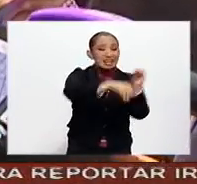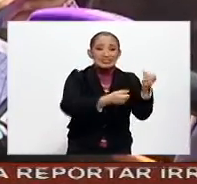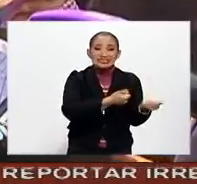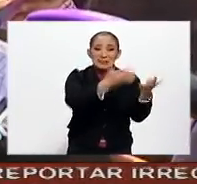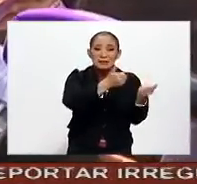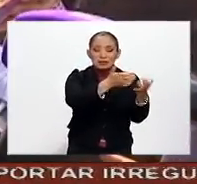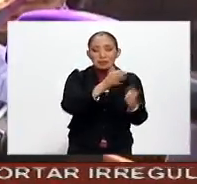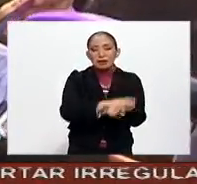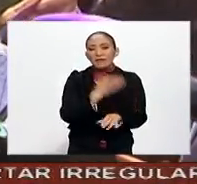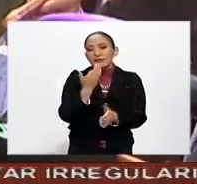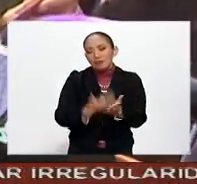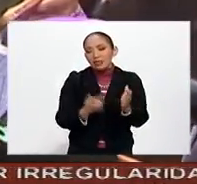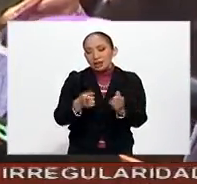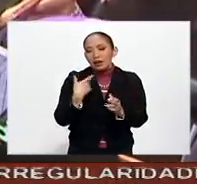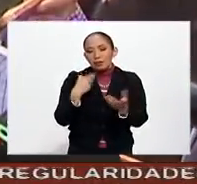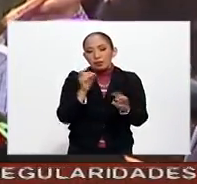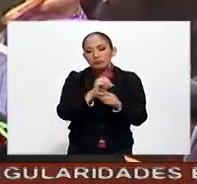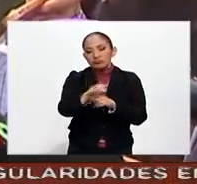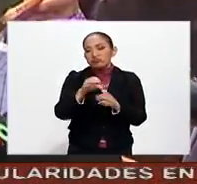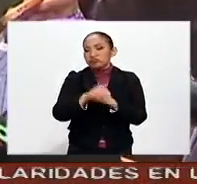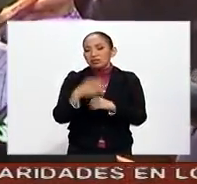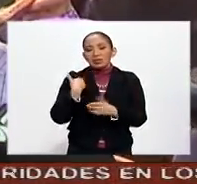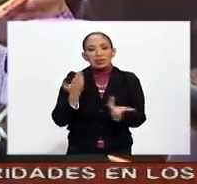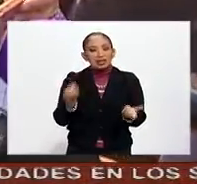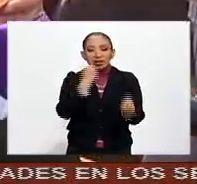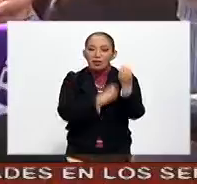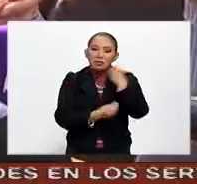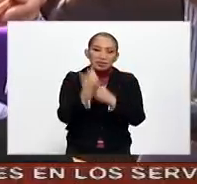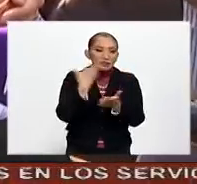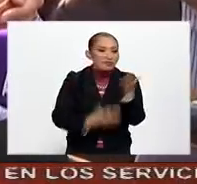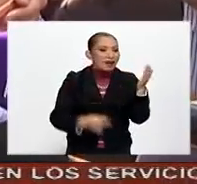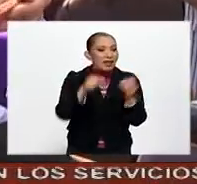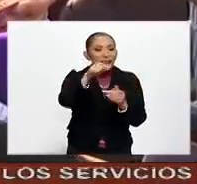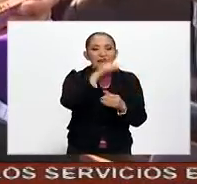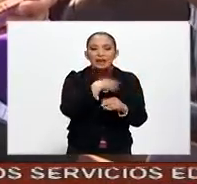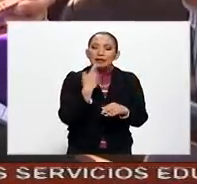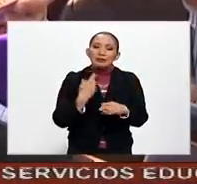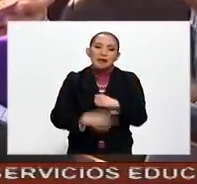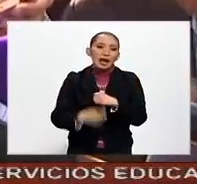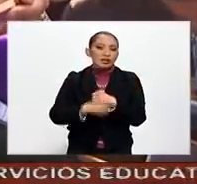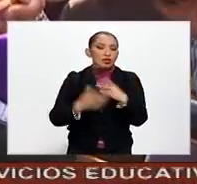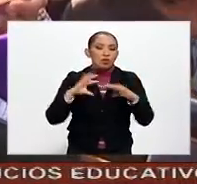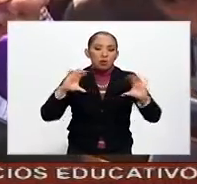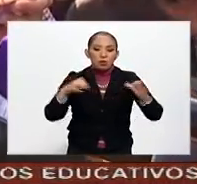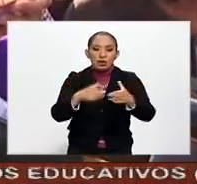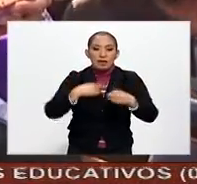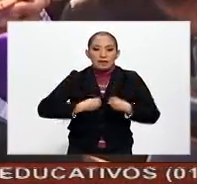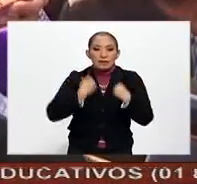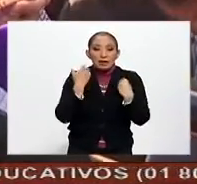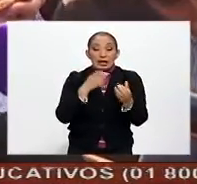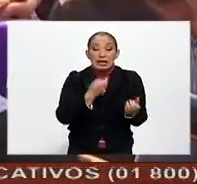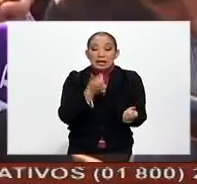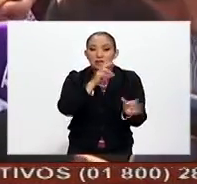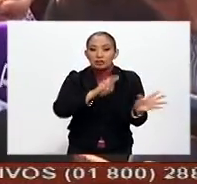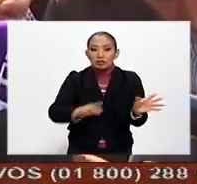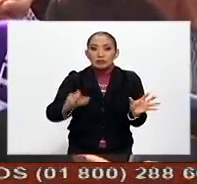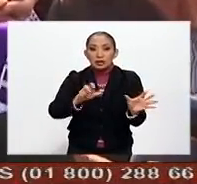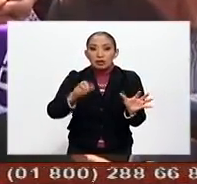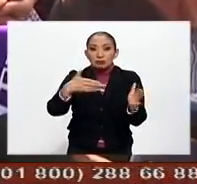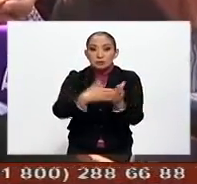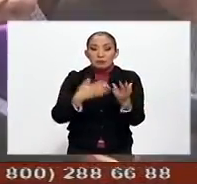lo que quiere decir que sigue estando afectado y comprometido el abasto en perjuicio de comunidades en donde viven casi